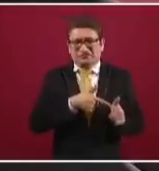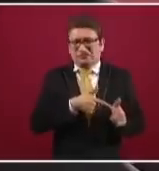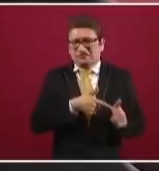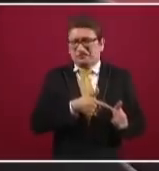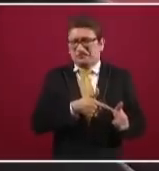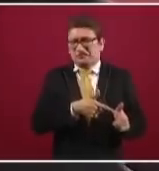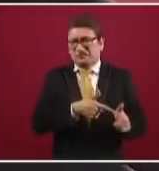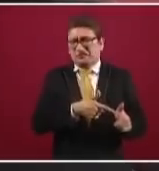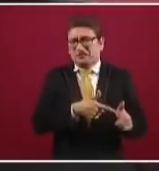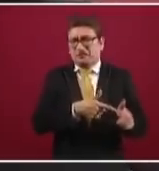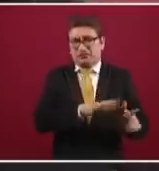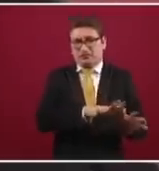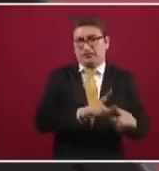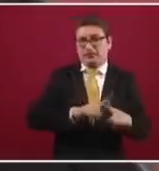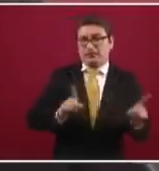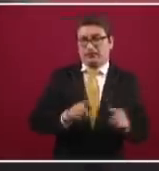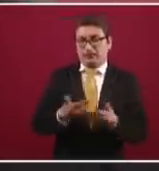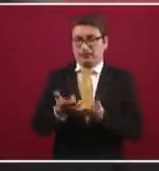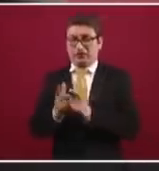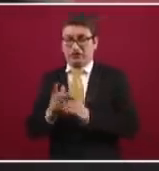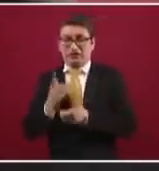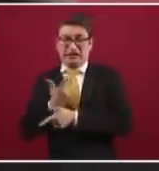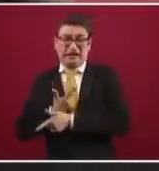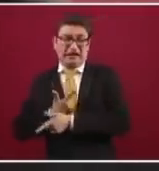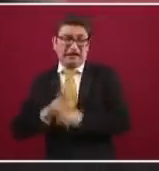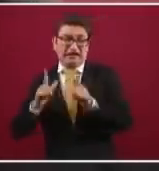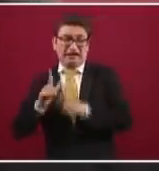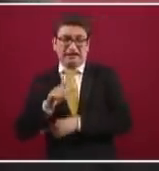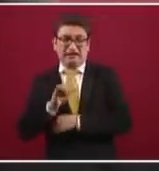El liberalismo es